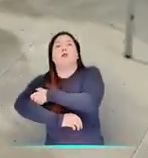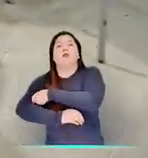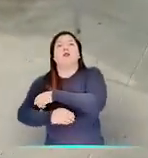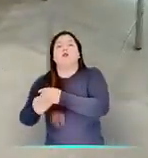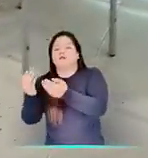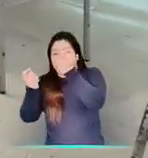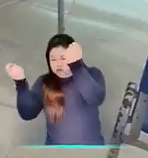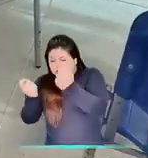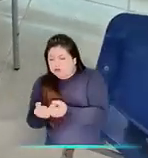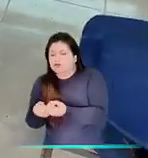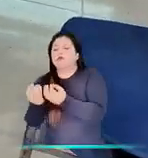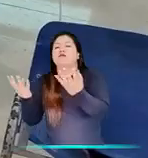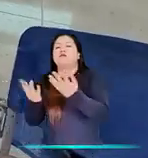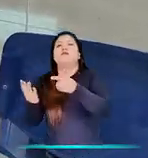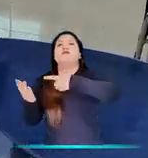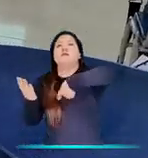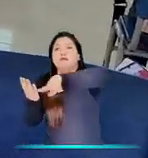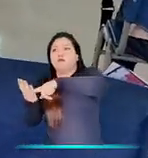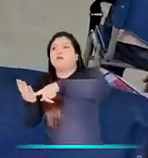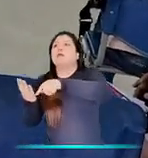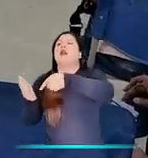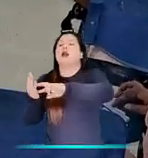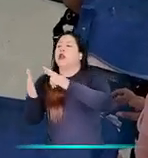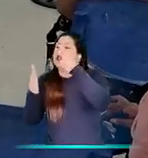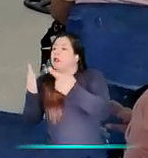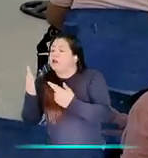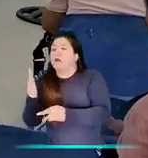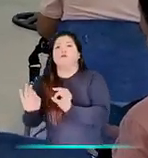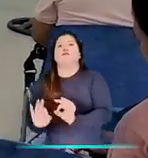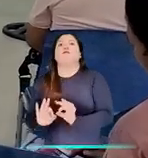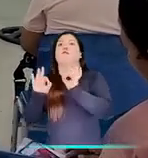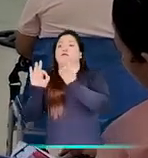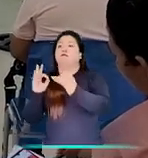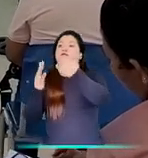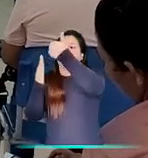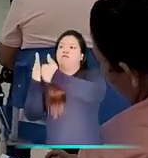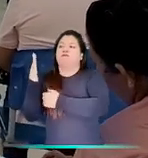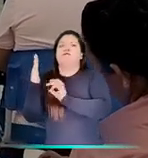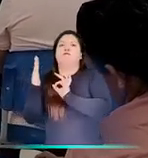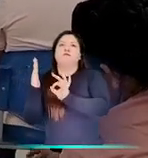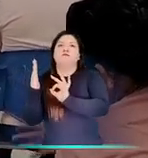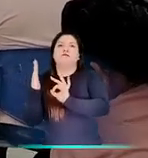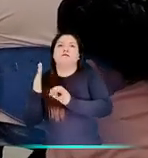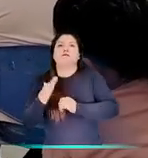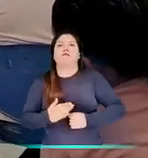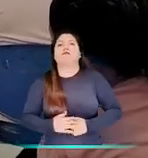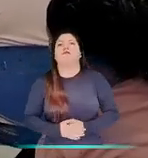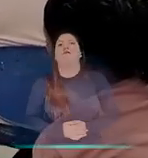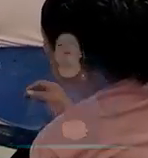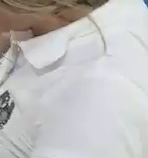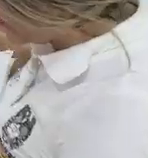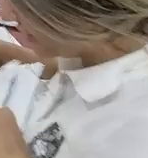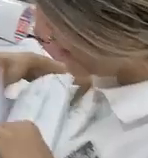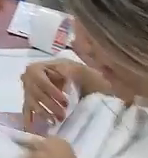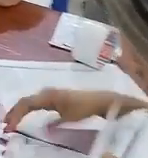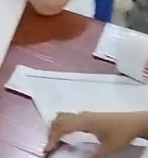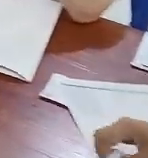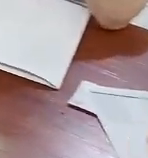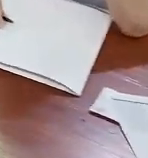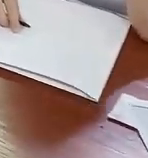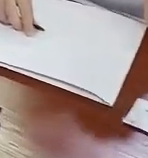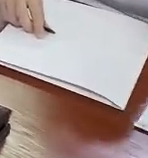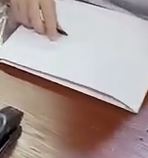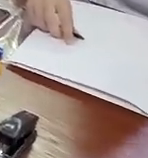la comisión escrutadora, quienes nos reciben estos y pues van verificando de que estén en perfecto estado.